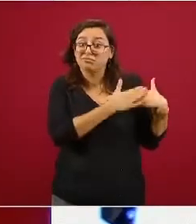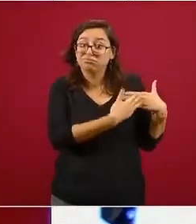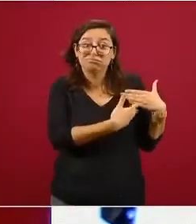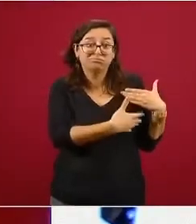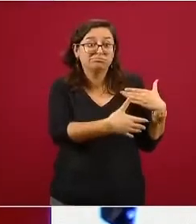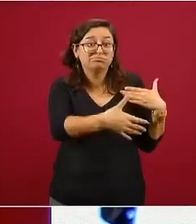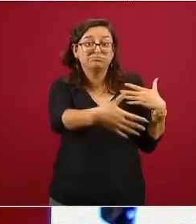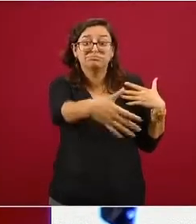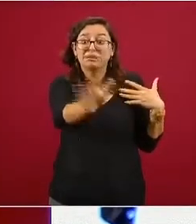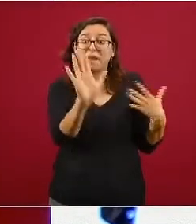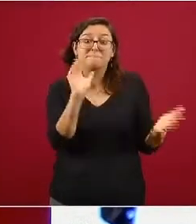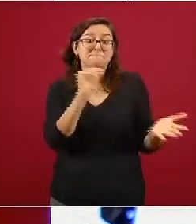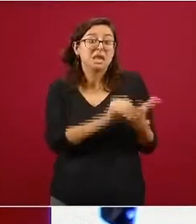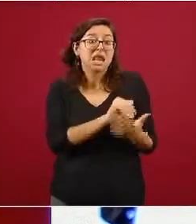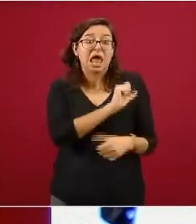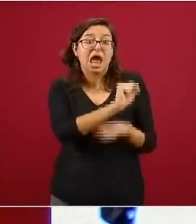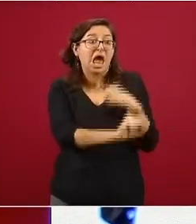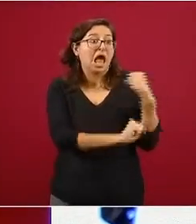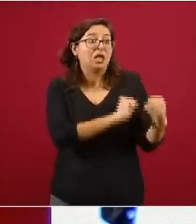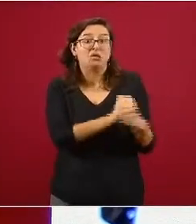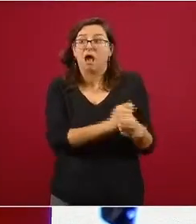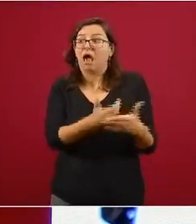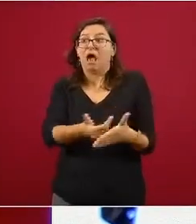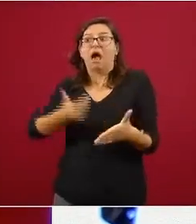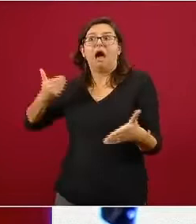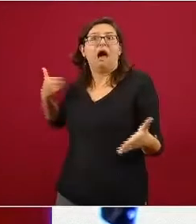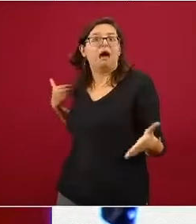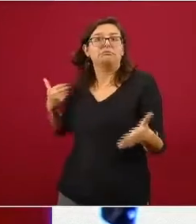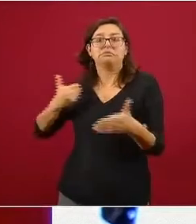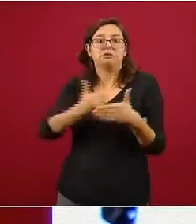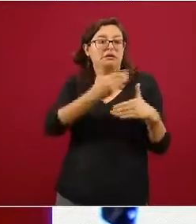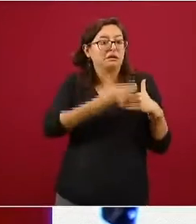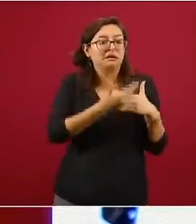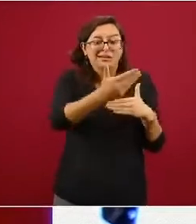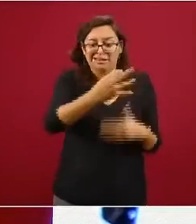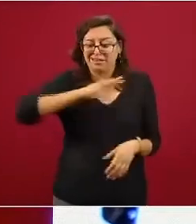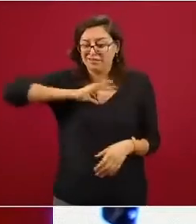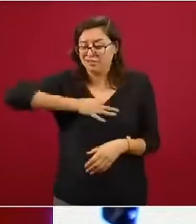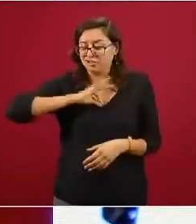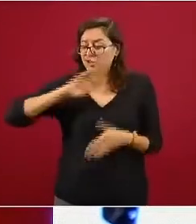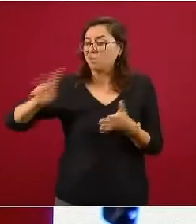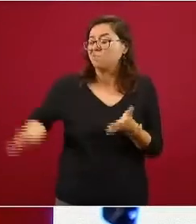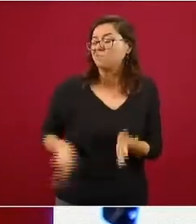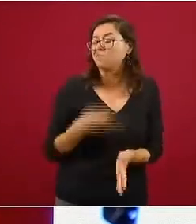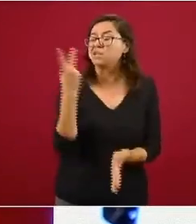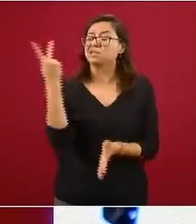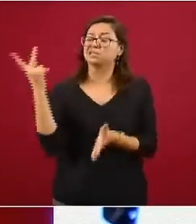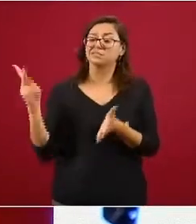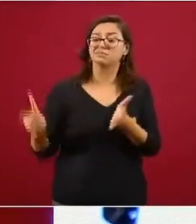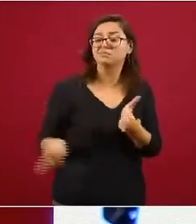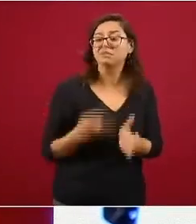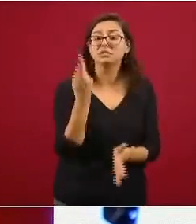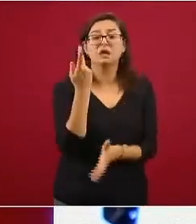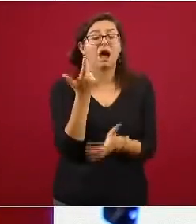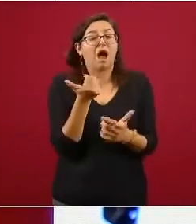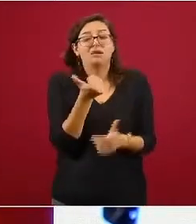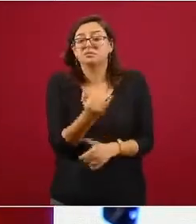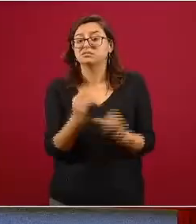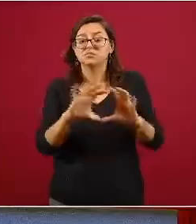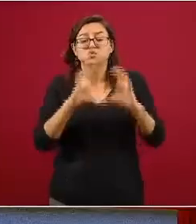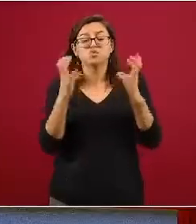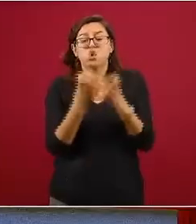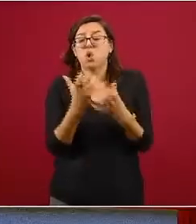presentándose, es un fenómeno natural. La emergencia de enfermedades infecciosas epidémicas es un fenómeno